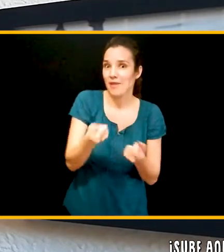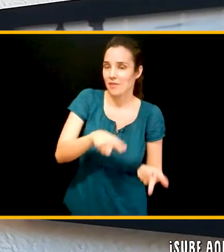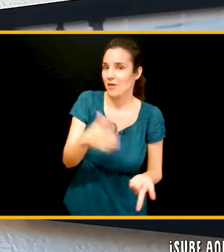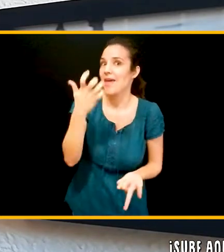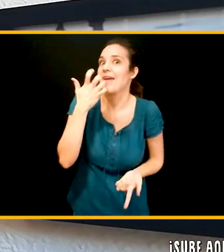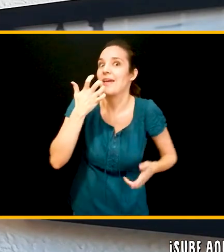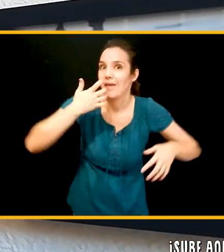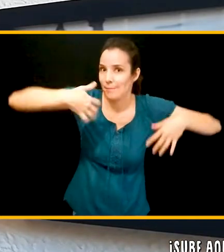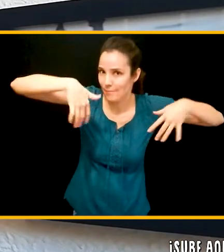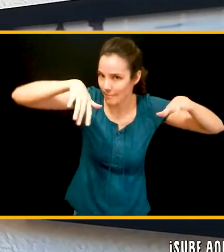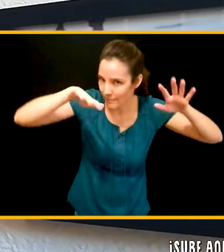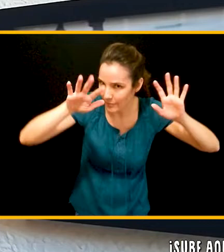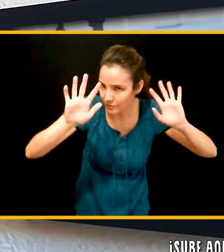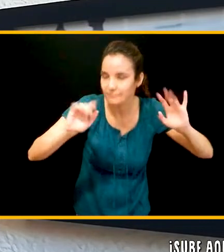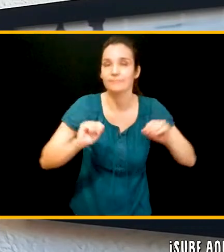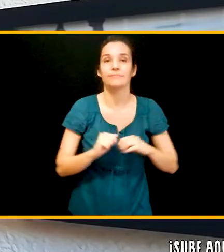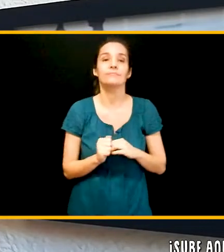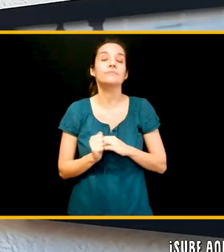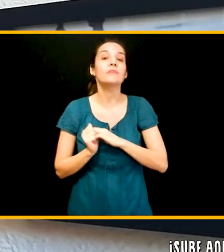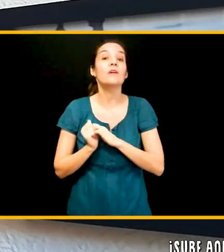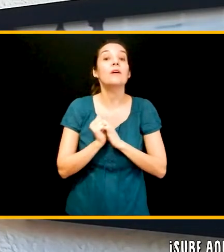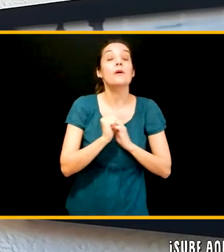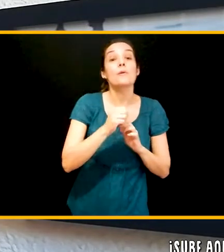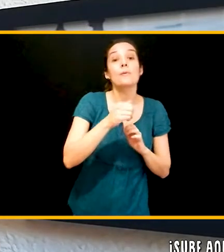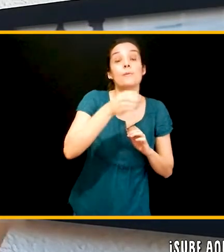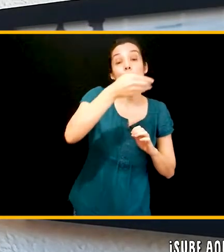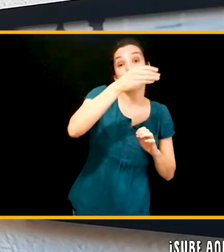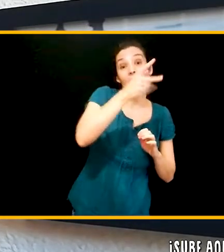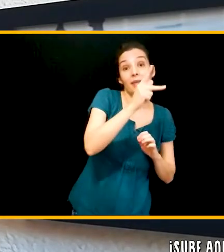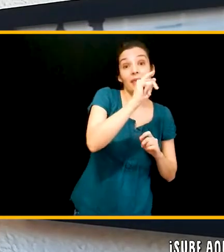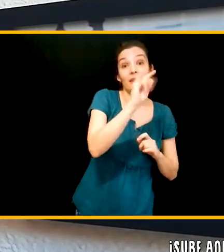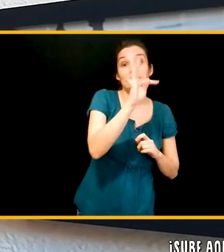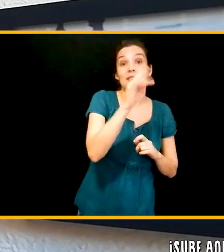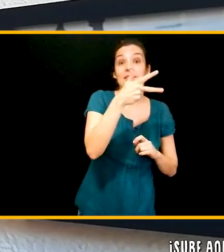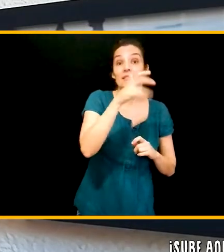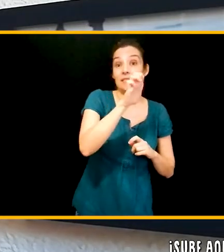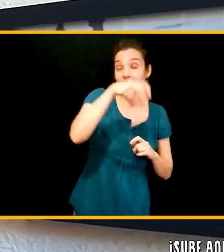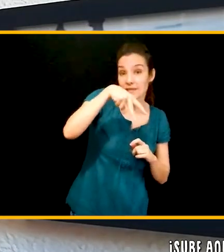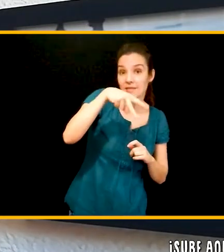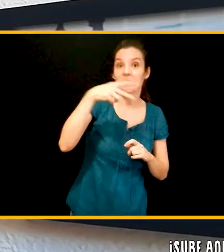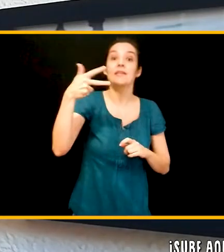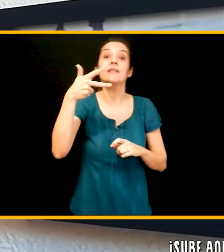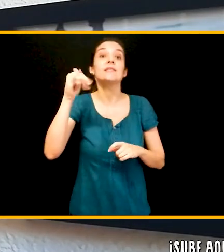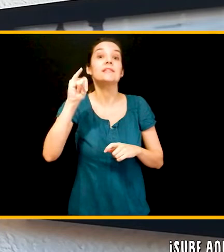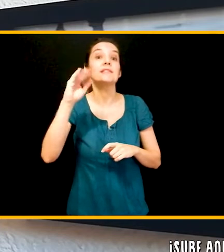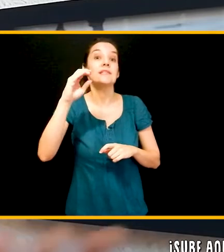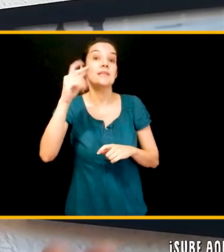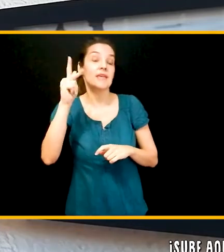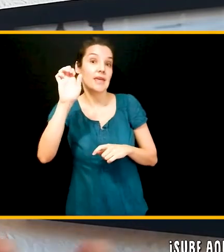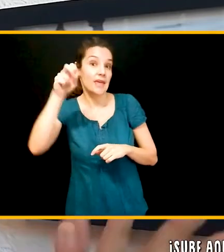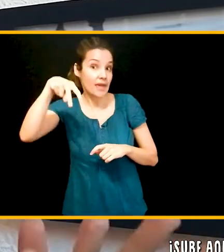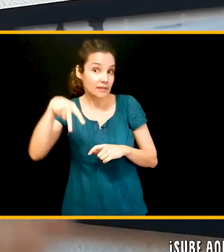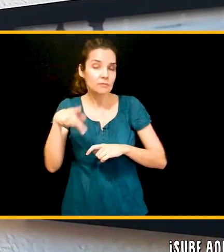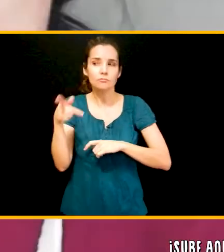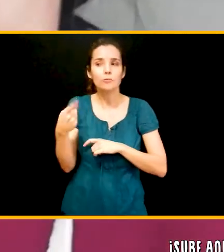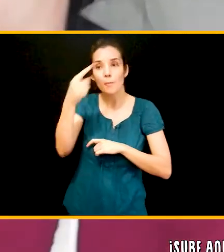ejemplo, heart, heart, o beer, bird, o kitchen, chicken. ¿Nos podrías enseñar